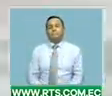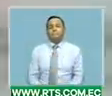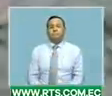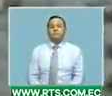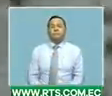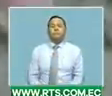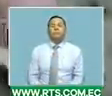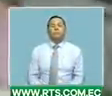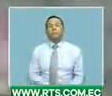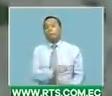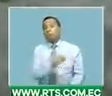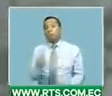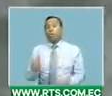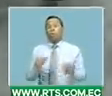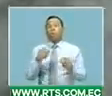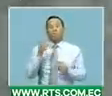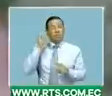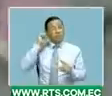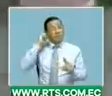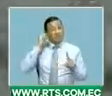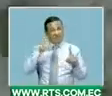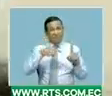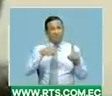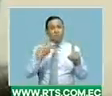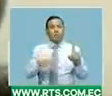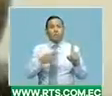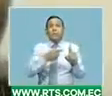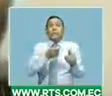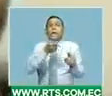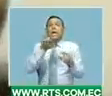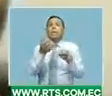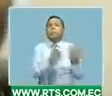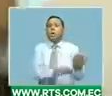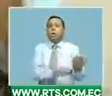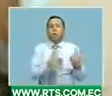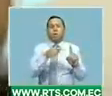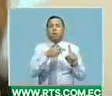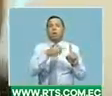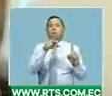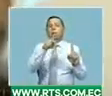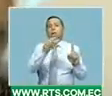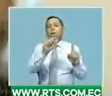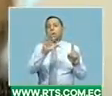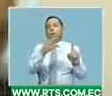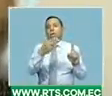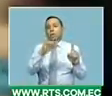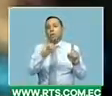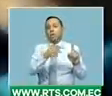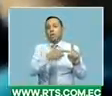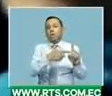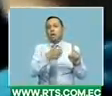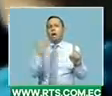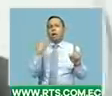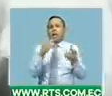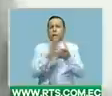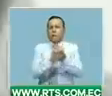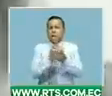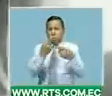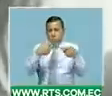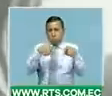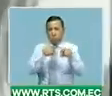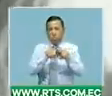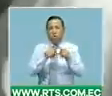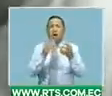Otro caso que no llegó al femicidio porque logró escapar es el de Katy, quien estuvo casada 2 años. El hombre que le juró amor eterno